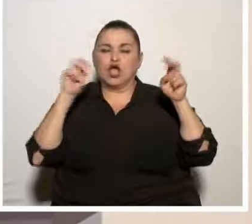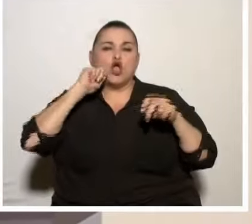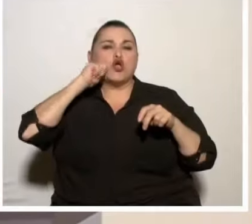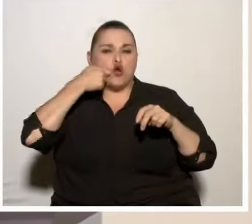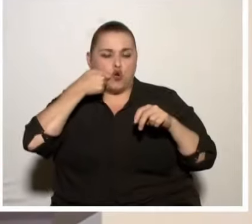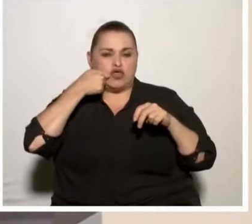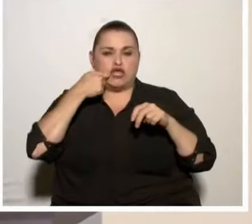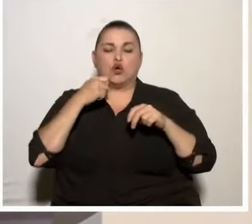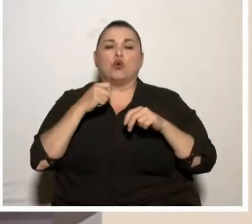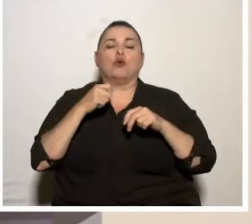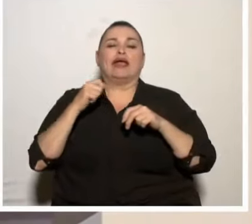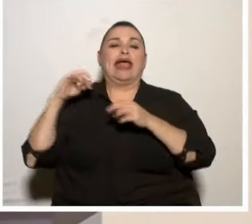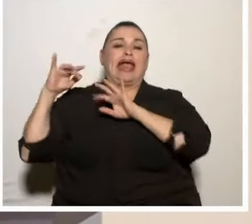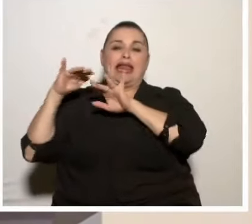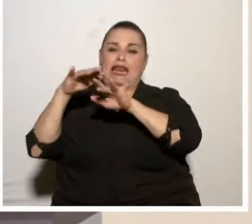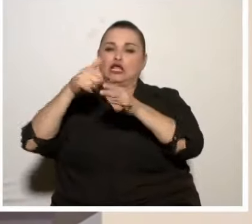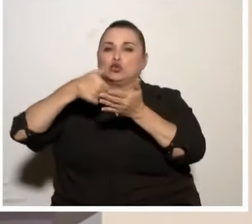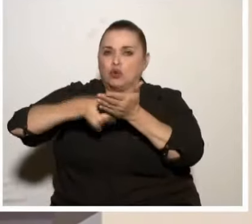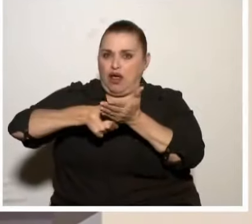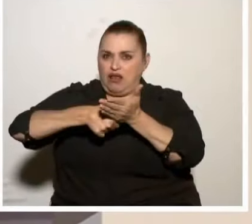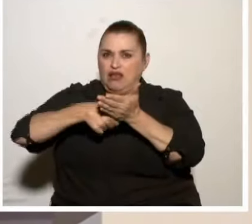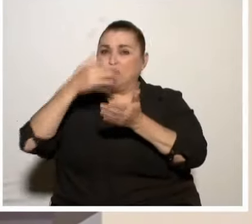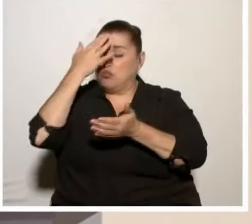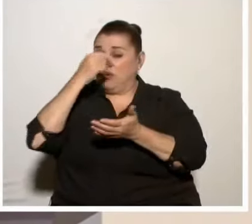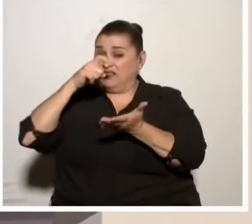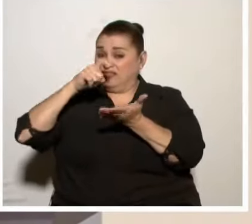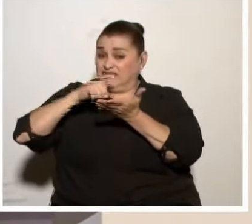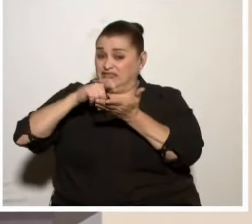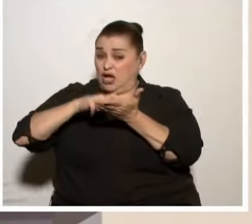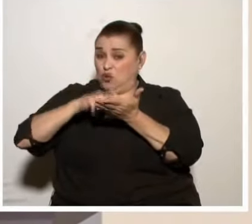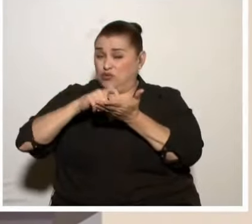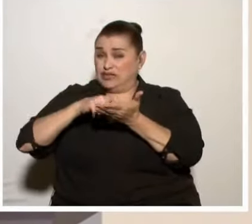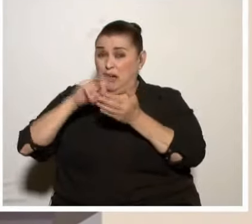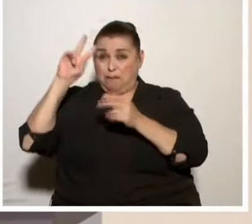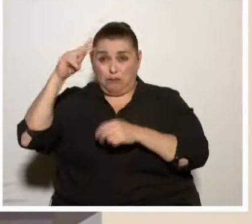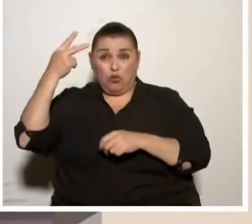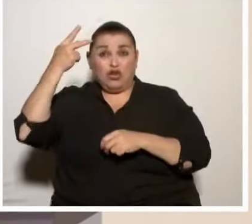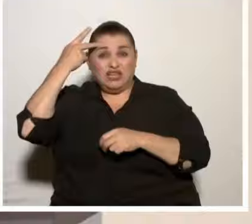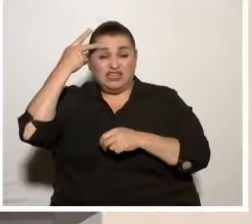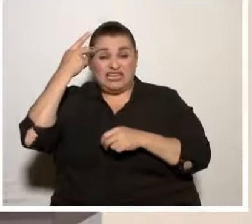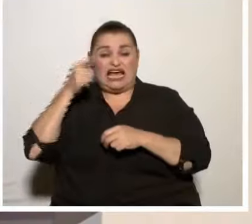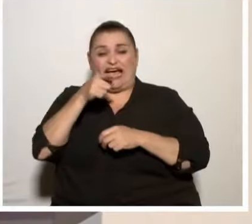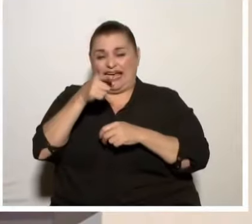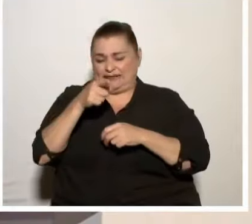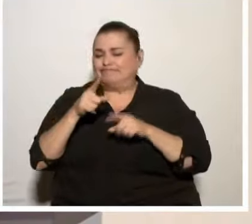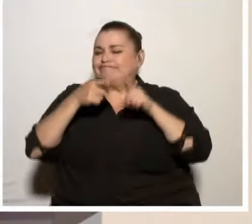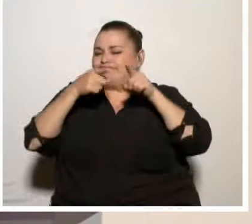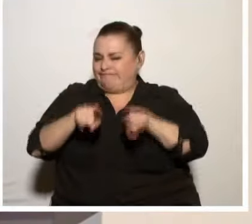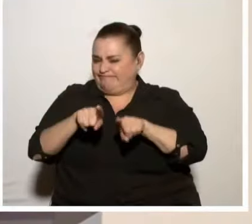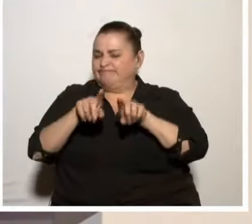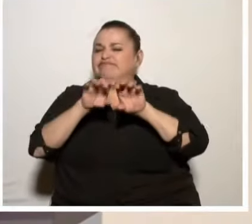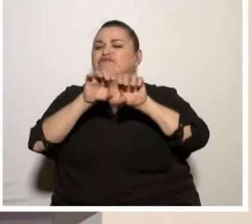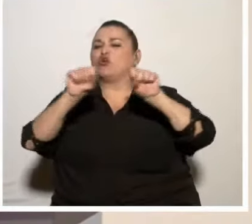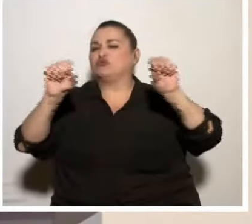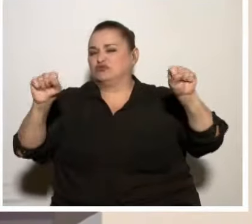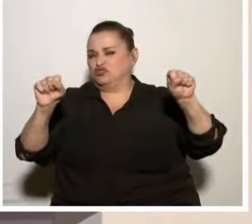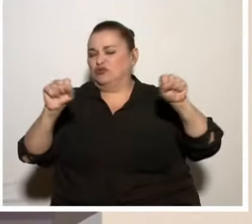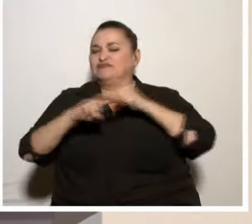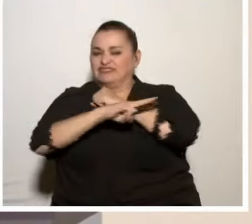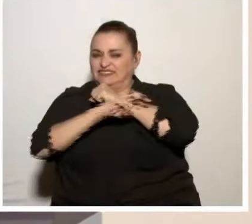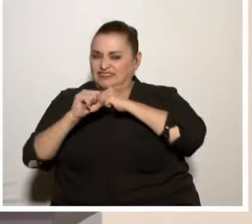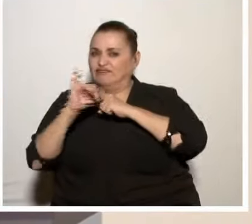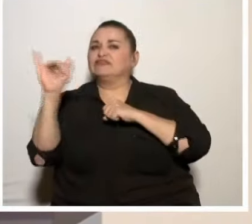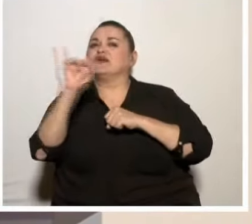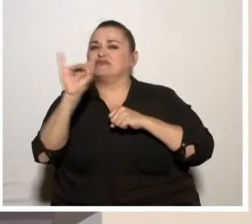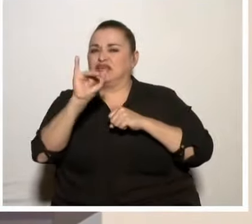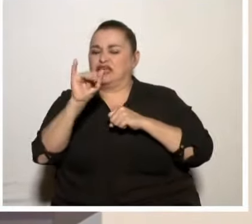código electoral. ¿Por qué razón? Porque la deuda política se presta para la corrupción y para las estafas.